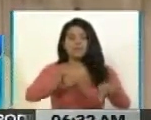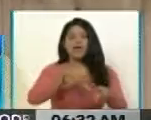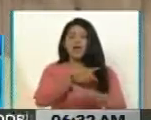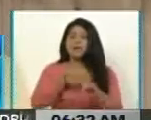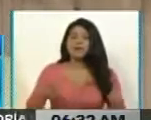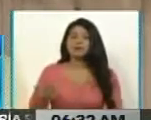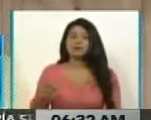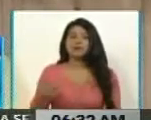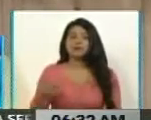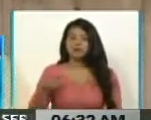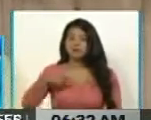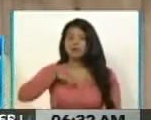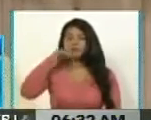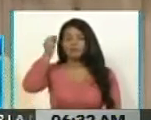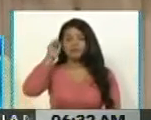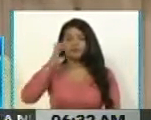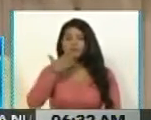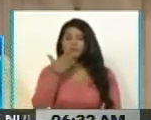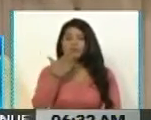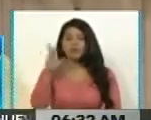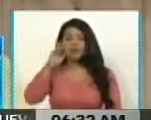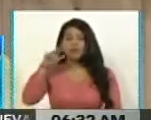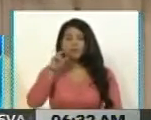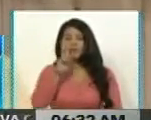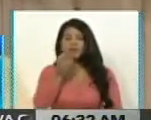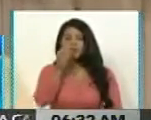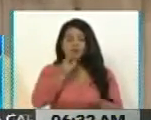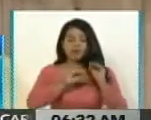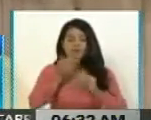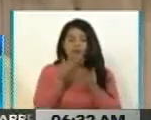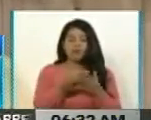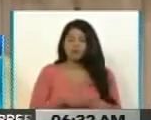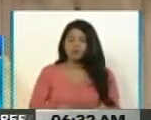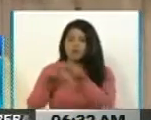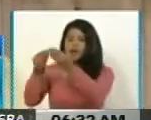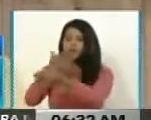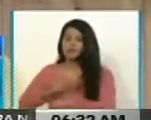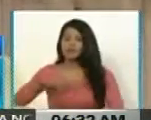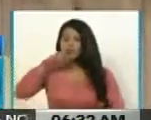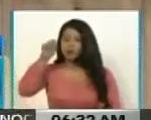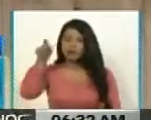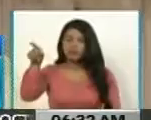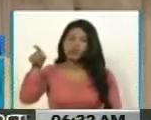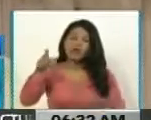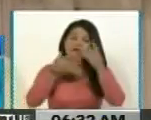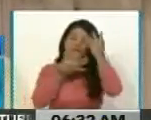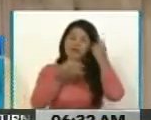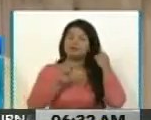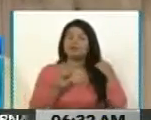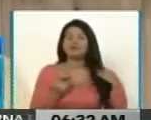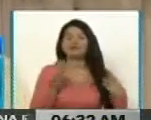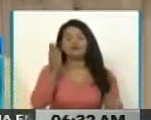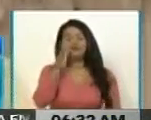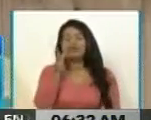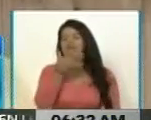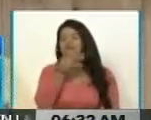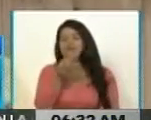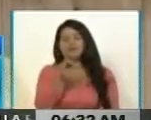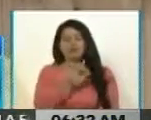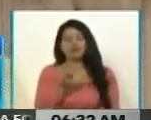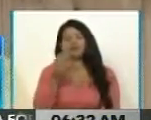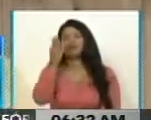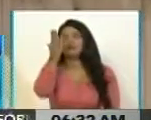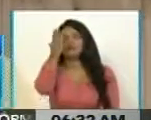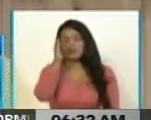una propuesta para el presidente en ese sentido, y donde sabemos que no va a ser fácil, y tiene que